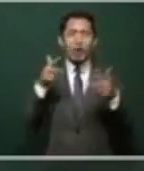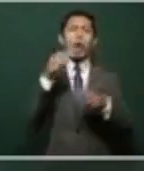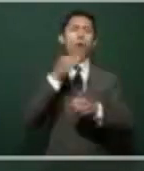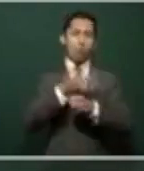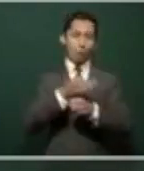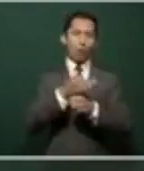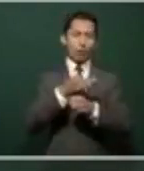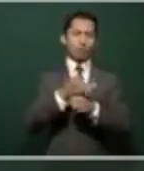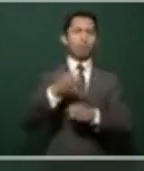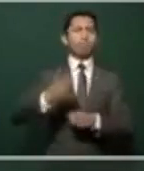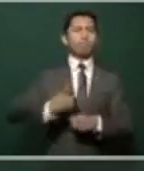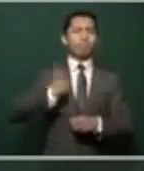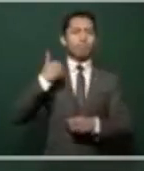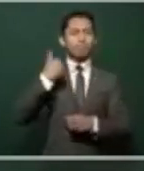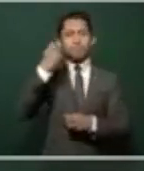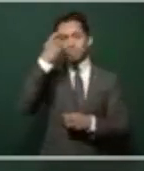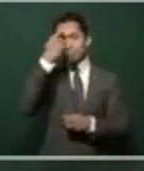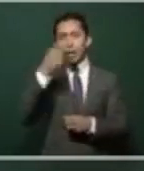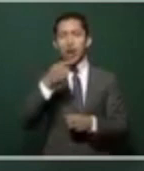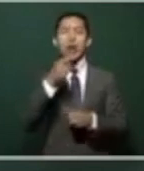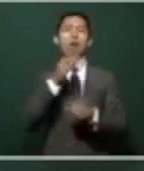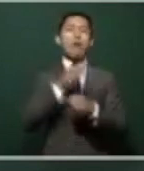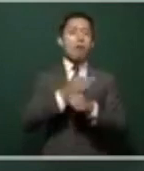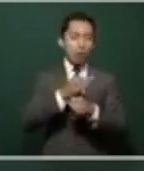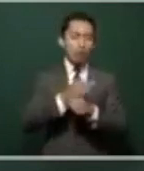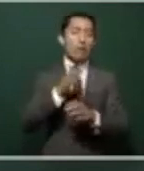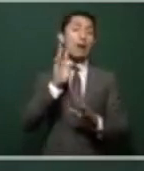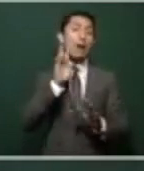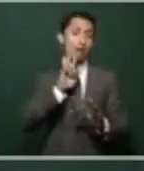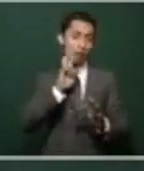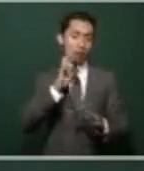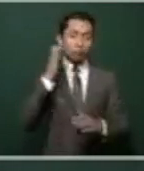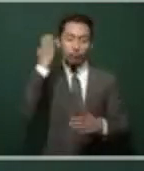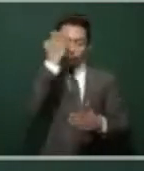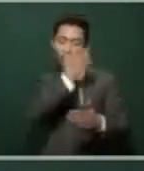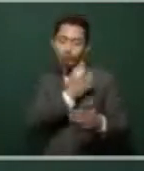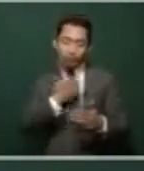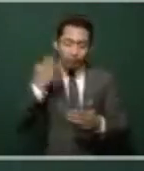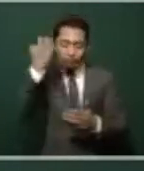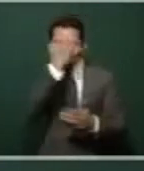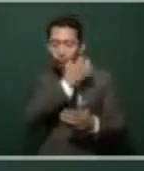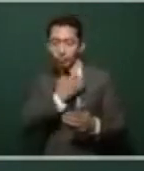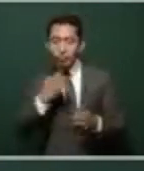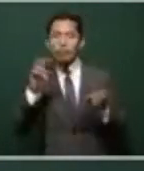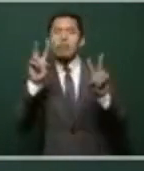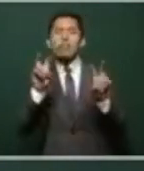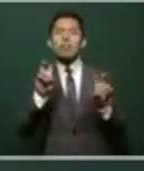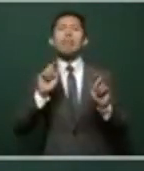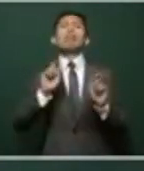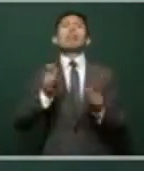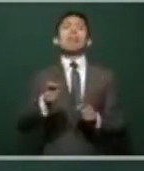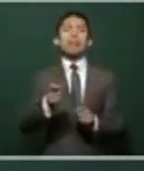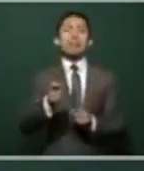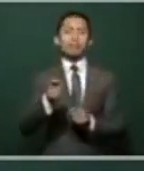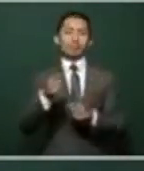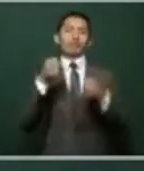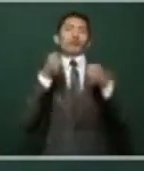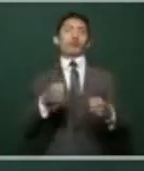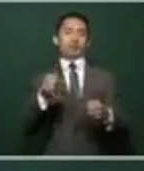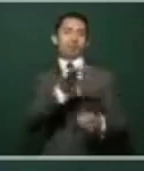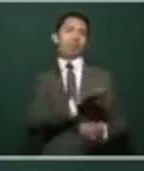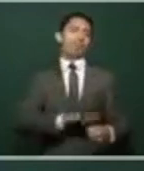realizar la evaluación en materia de seguridad pública. Lo